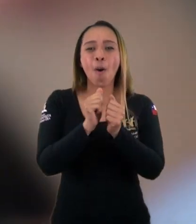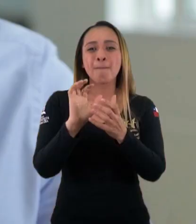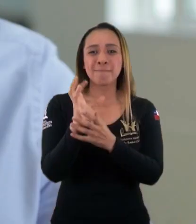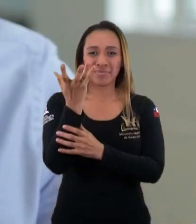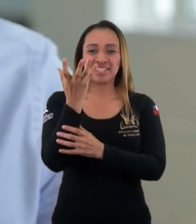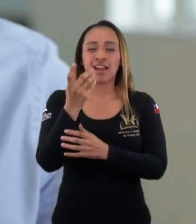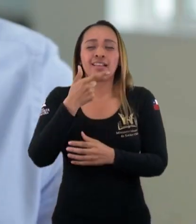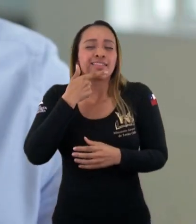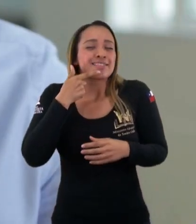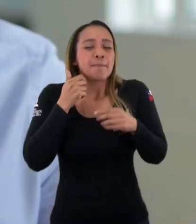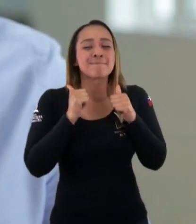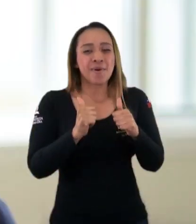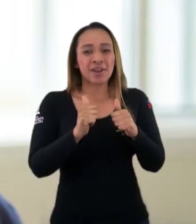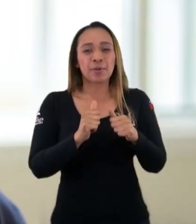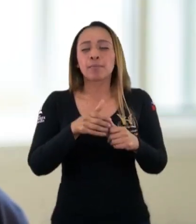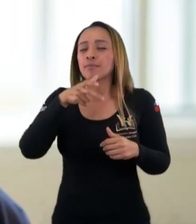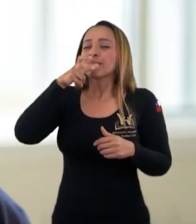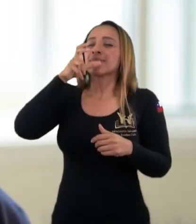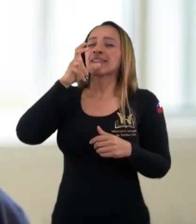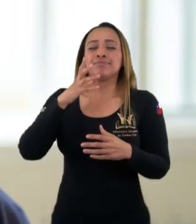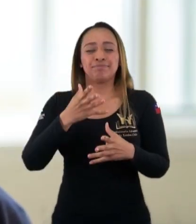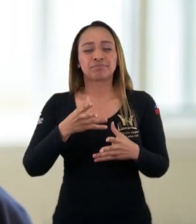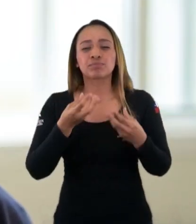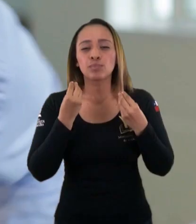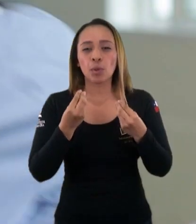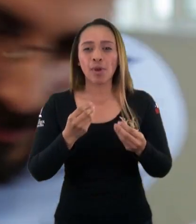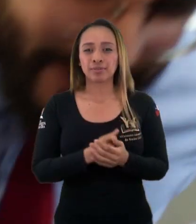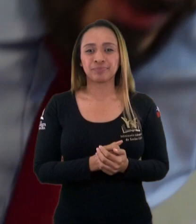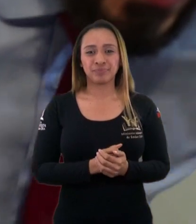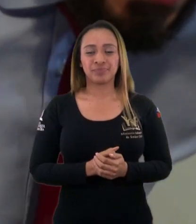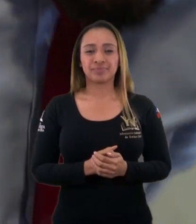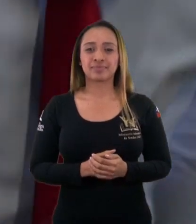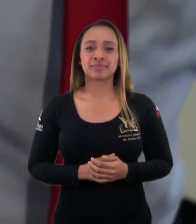lo había probado. Es una delicia. Mmm, mmm. Muy bueno.